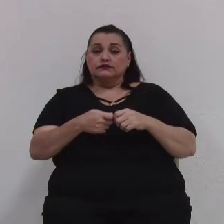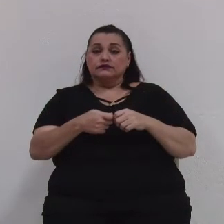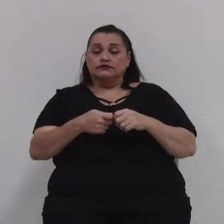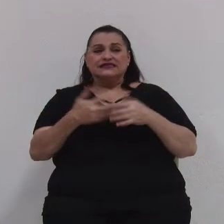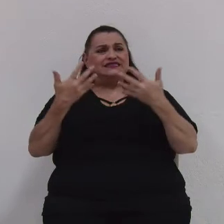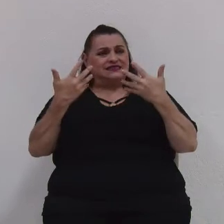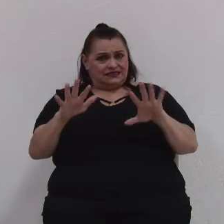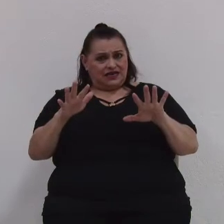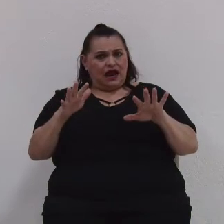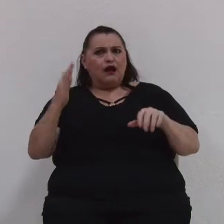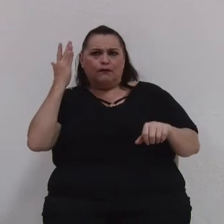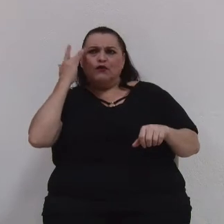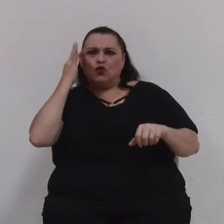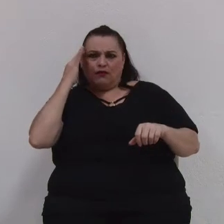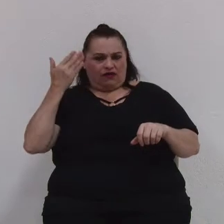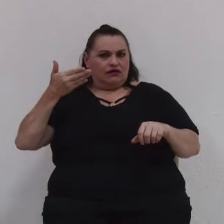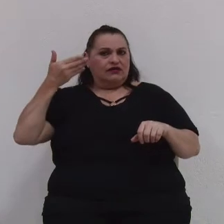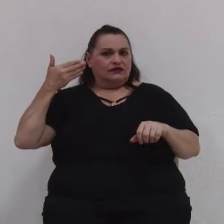ya estaba preocupada